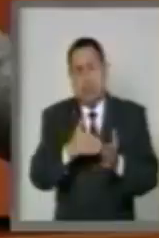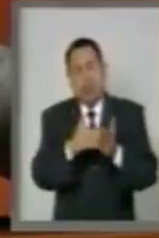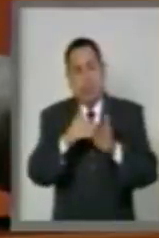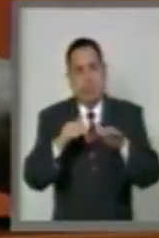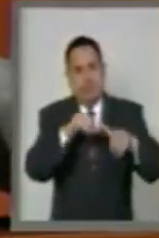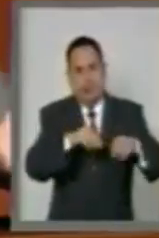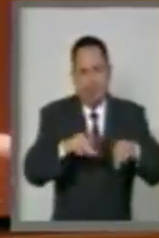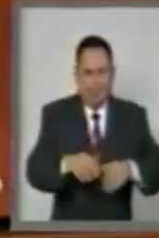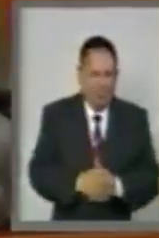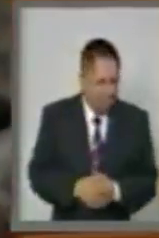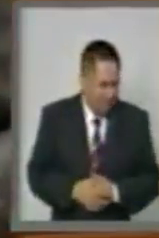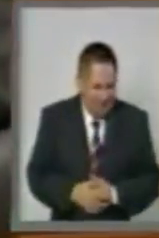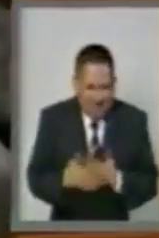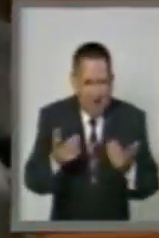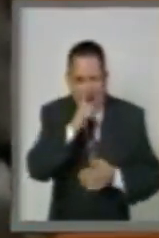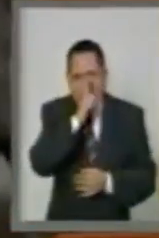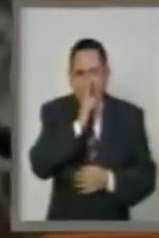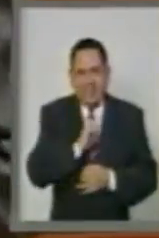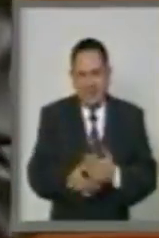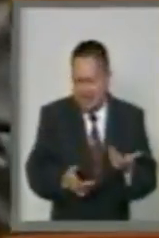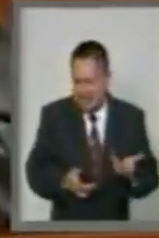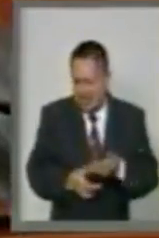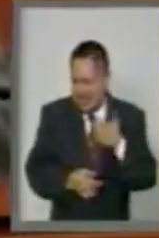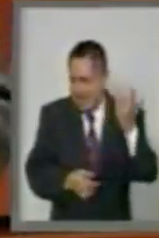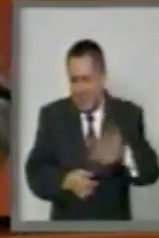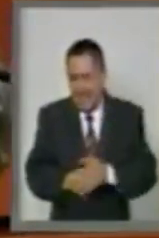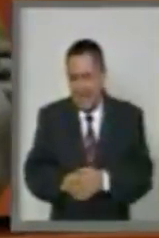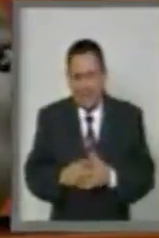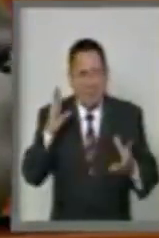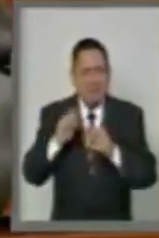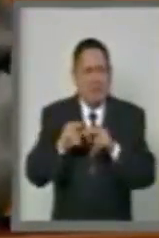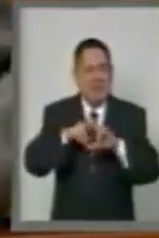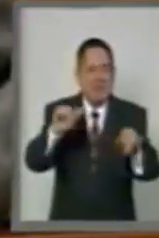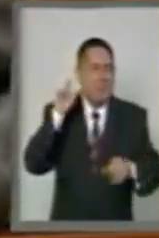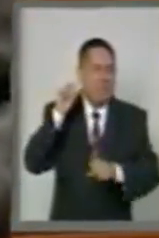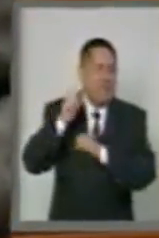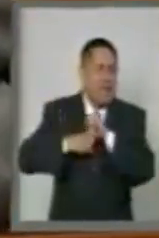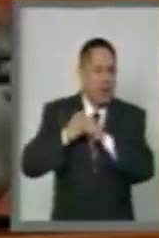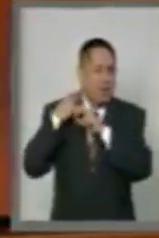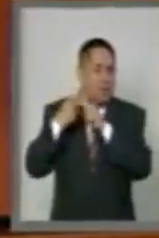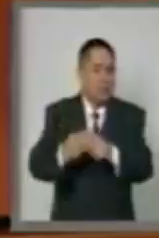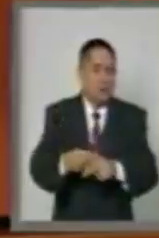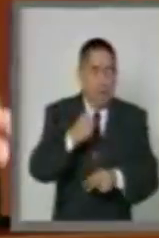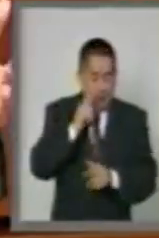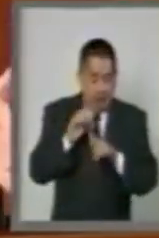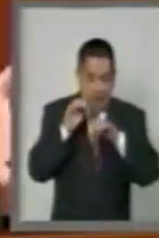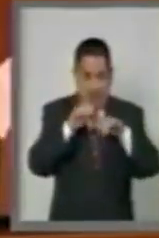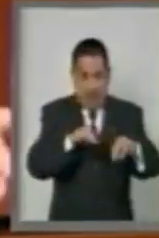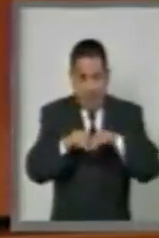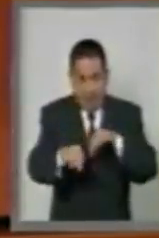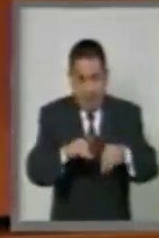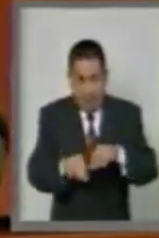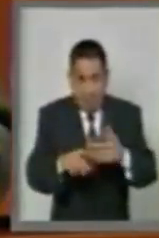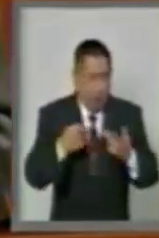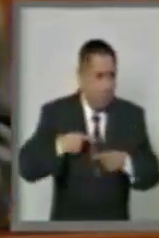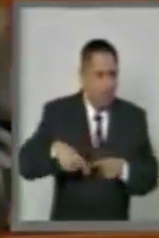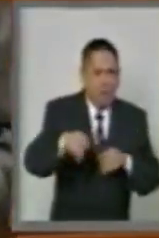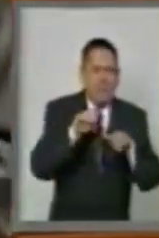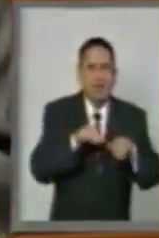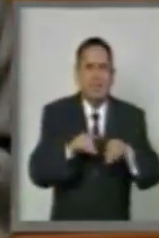de empleos. Eso es una mentira, ni en los 20, porque el empleo que han logrado y presumen es un